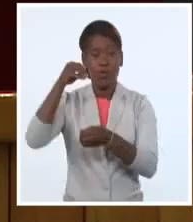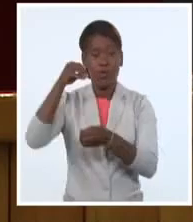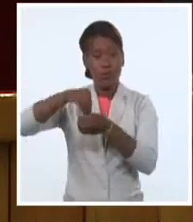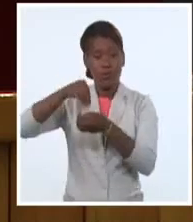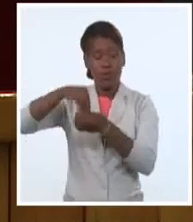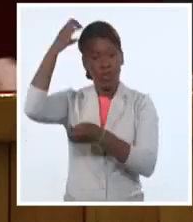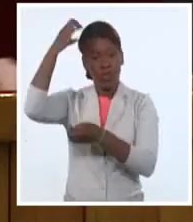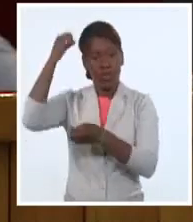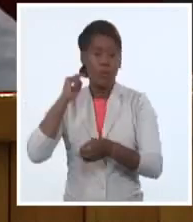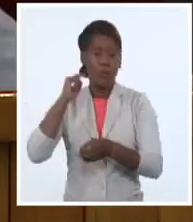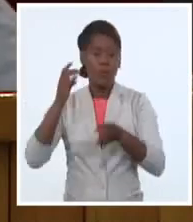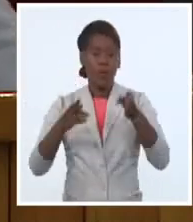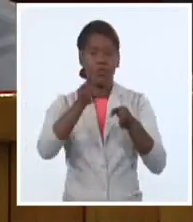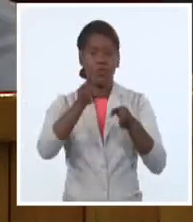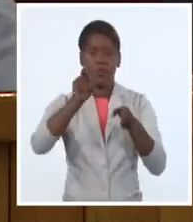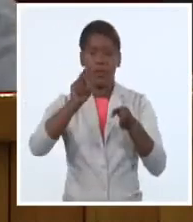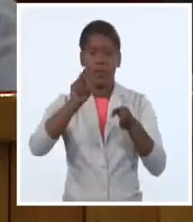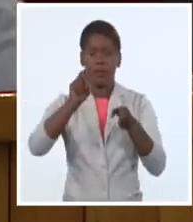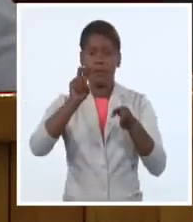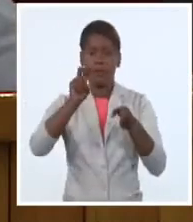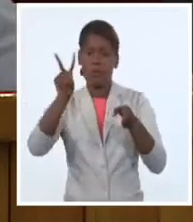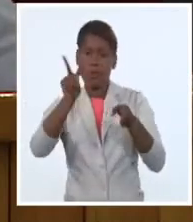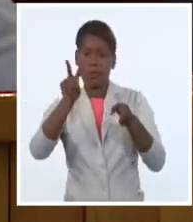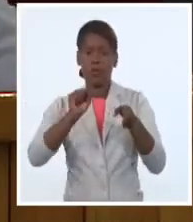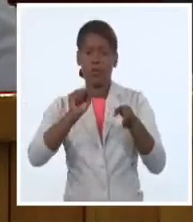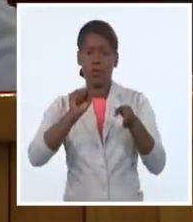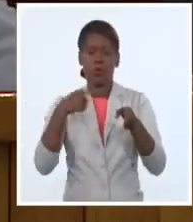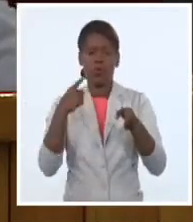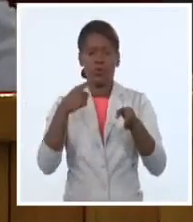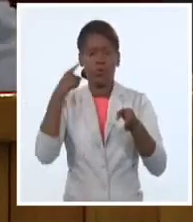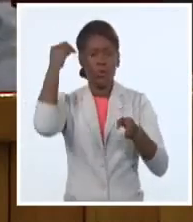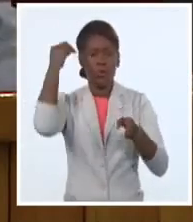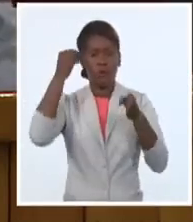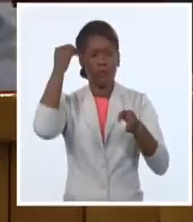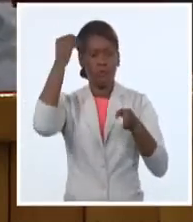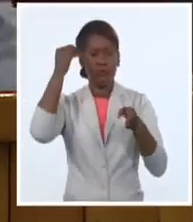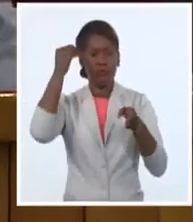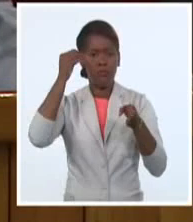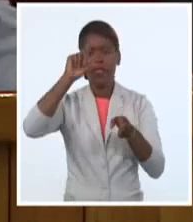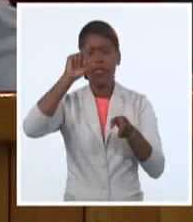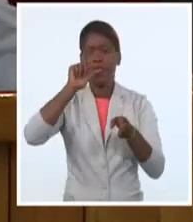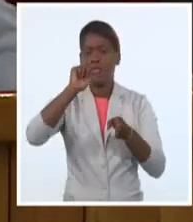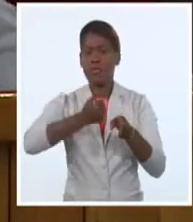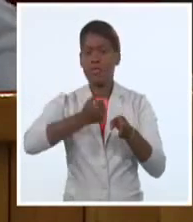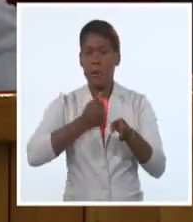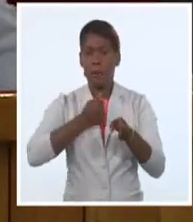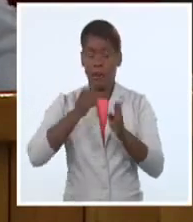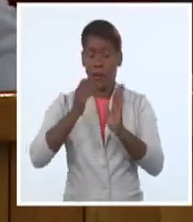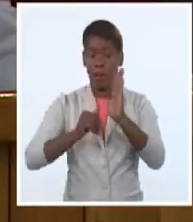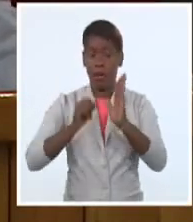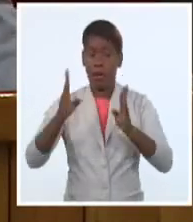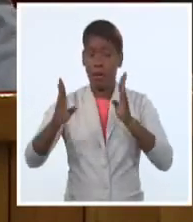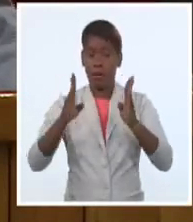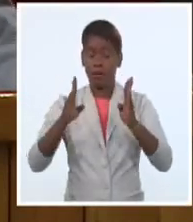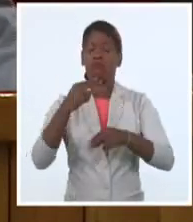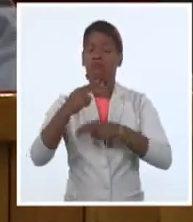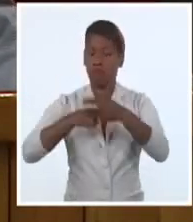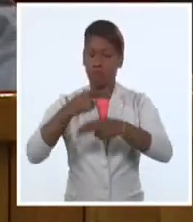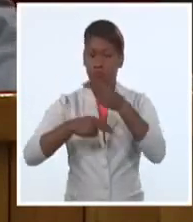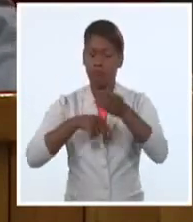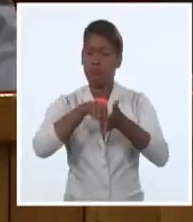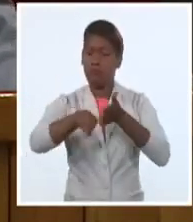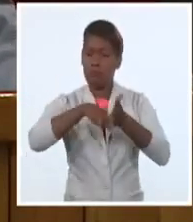el 2022, que evaluaremos el próximo diciembre, estarán orientados a proyectar la recuperación de los niveles de